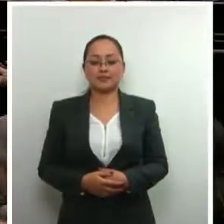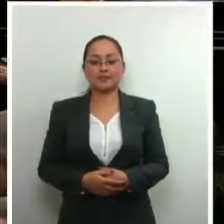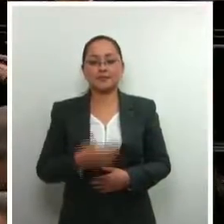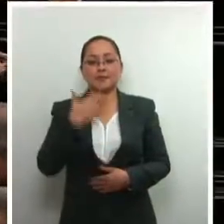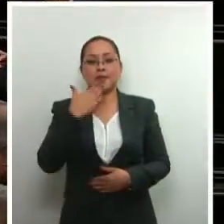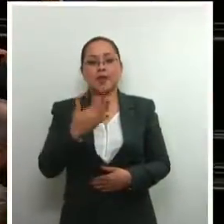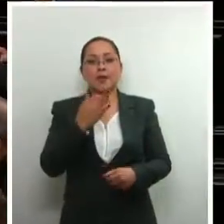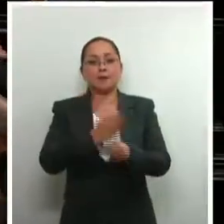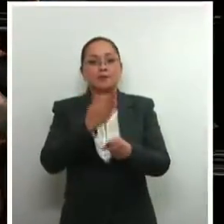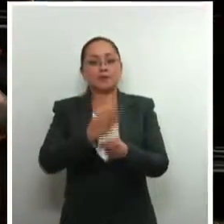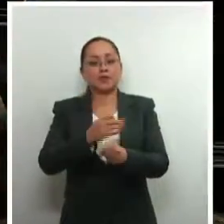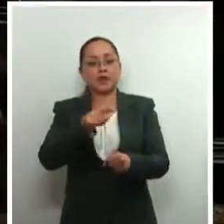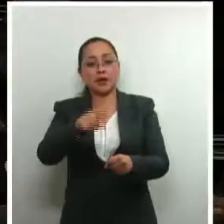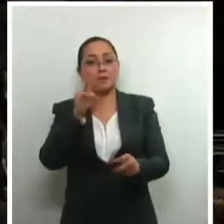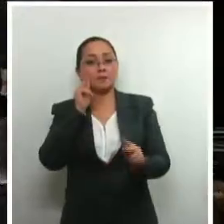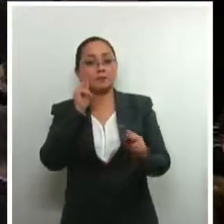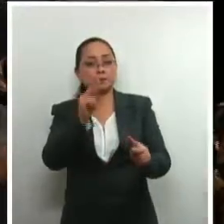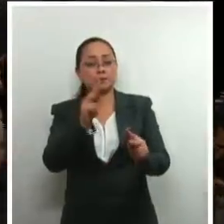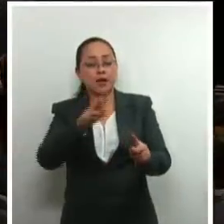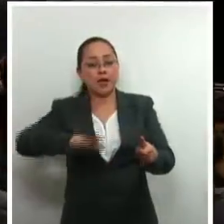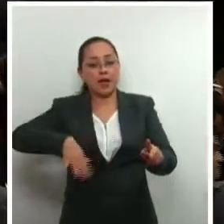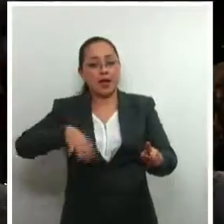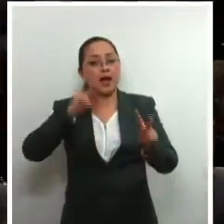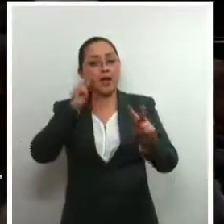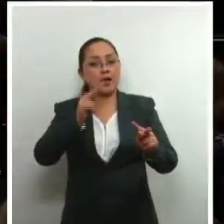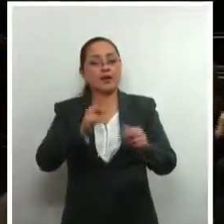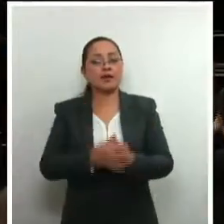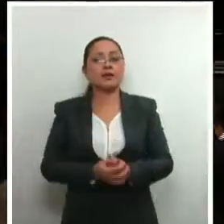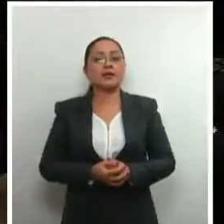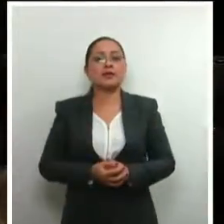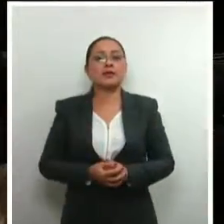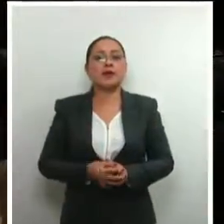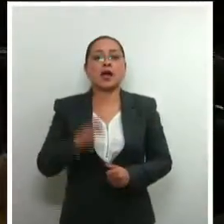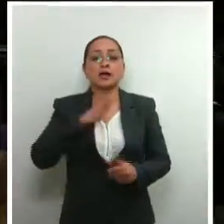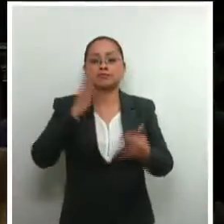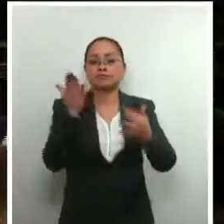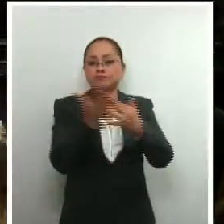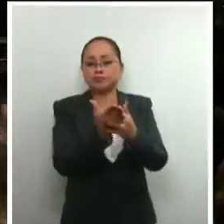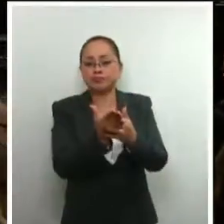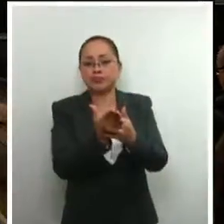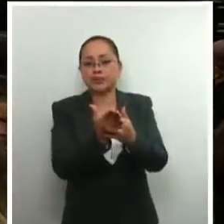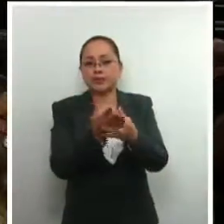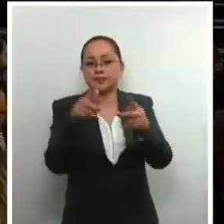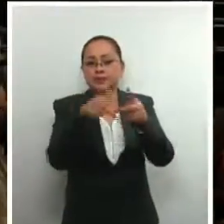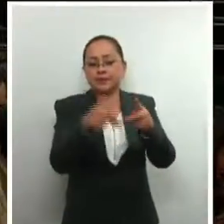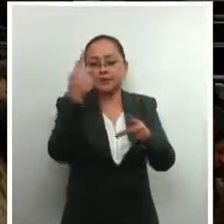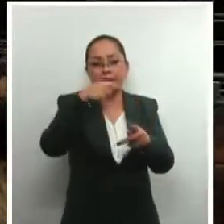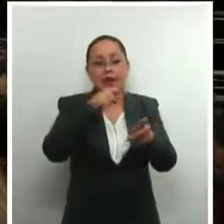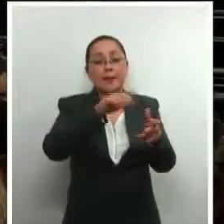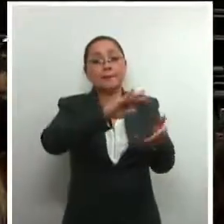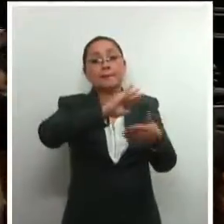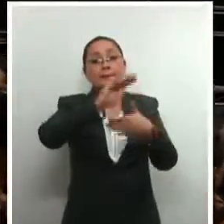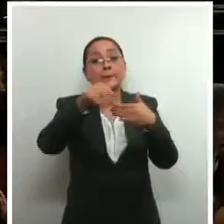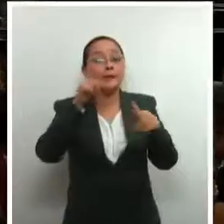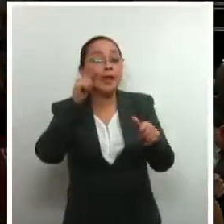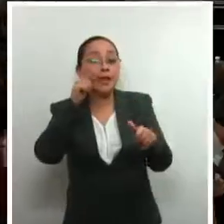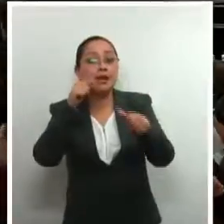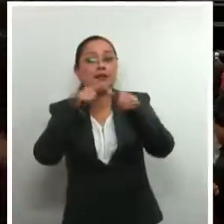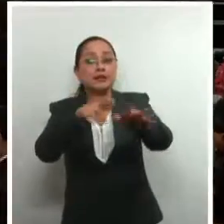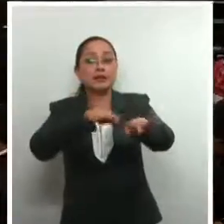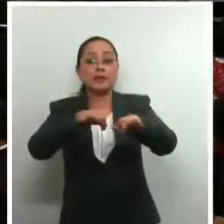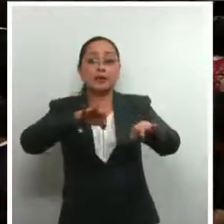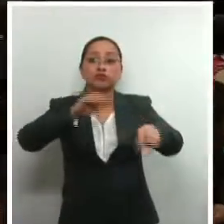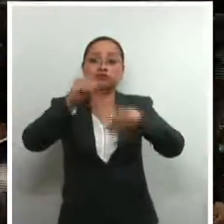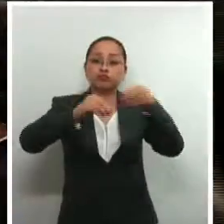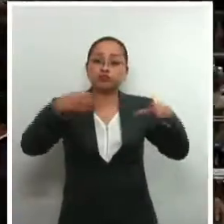Bueno, pues en este momento, como bien lo acaba de ver, se decreta un receso para continuar con los trabajos precisamente de